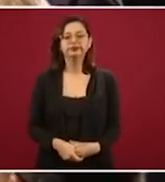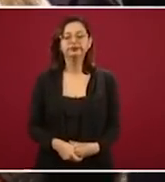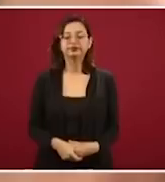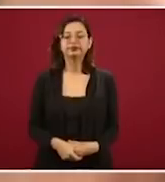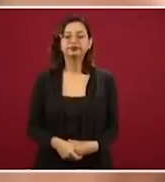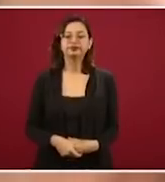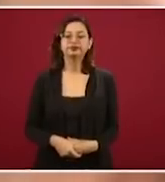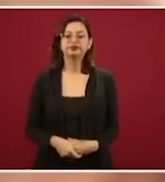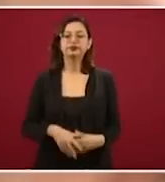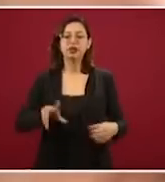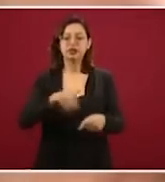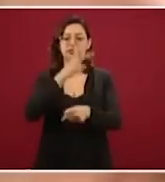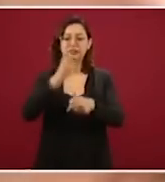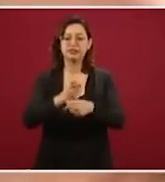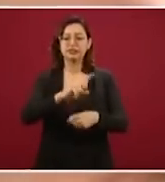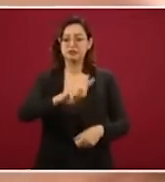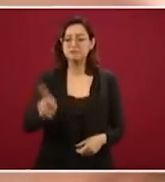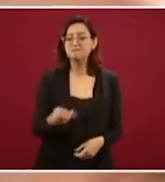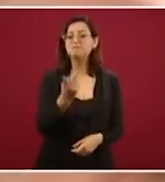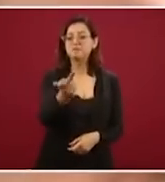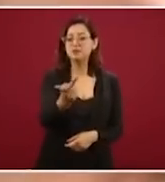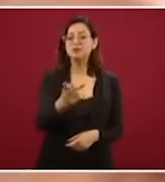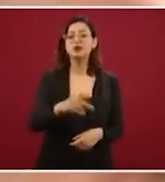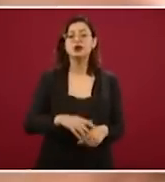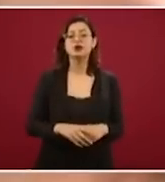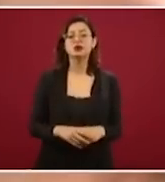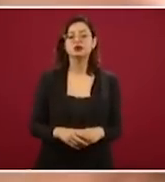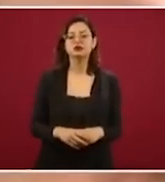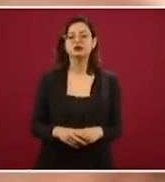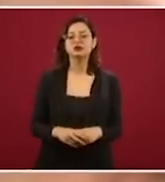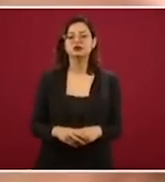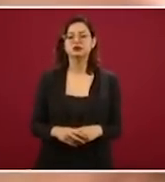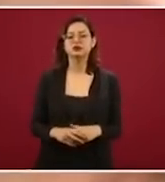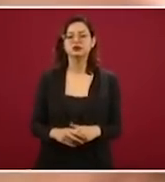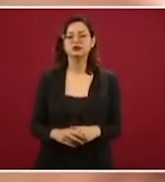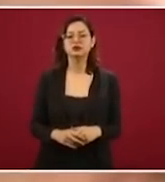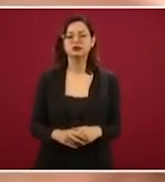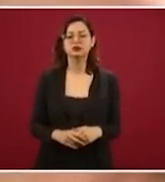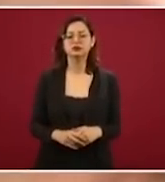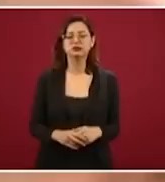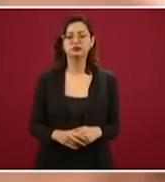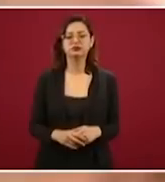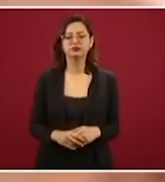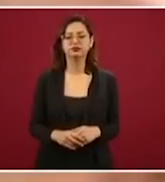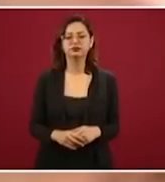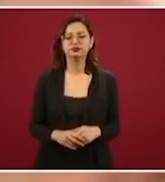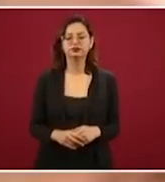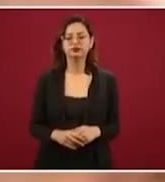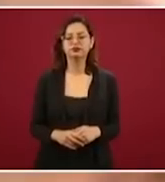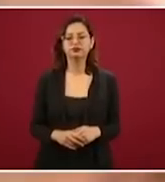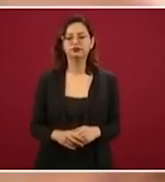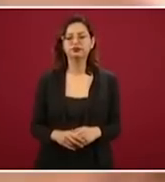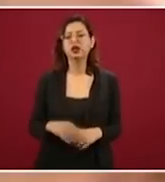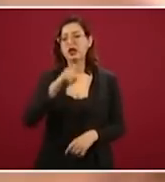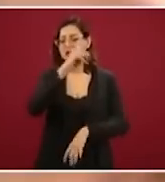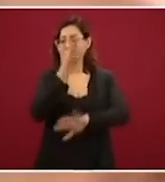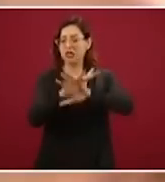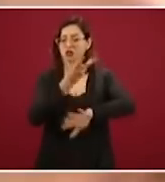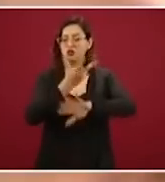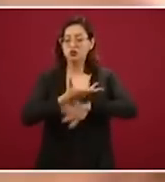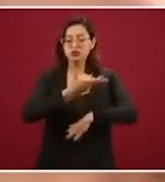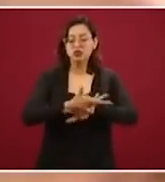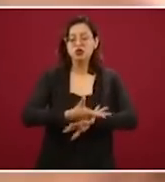han contactado o lo, más bien, ha tenido contacto o lo han buscado los precandidatos demócratas a la presidencia de Estados